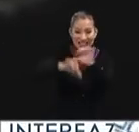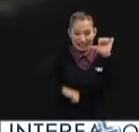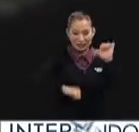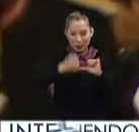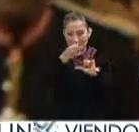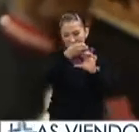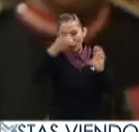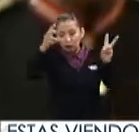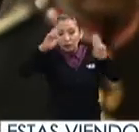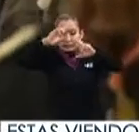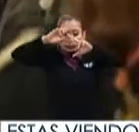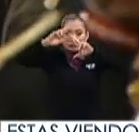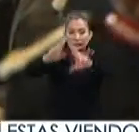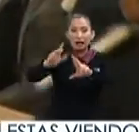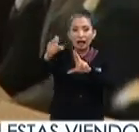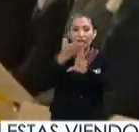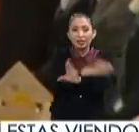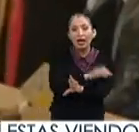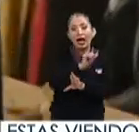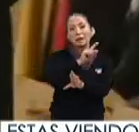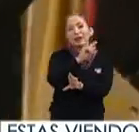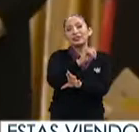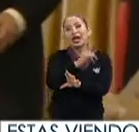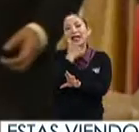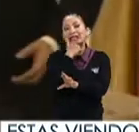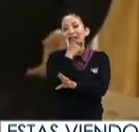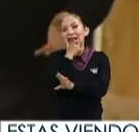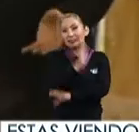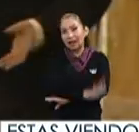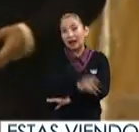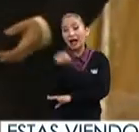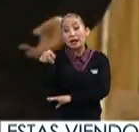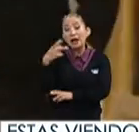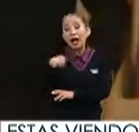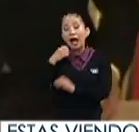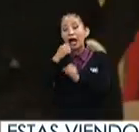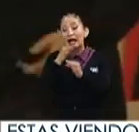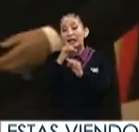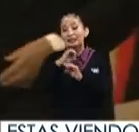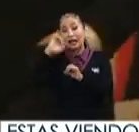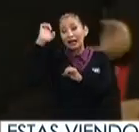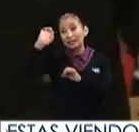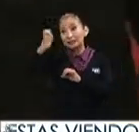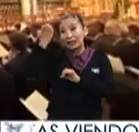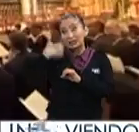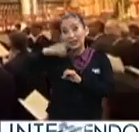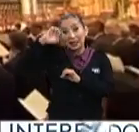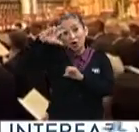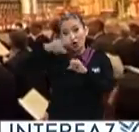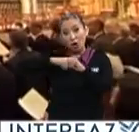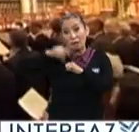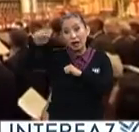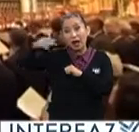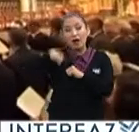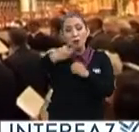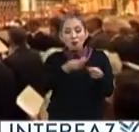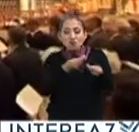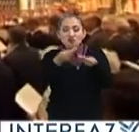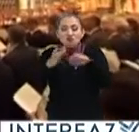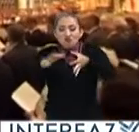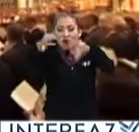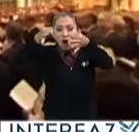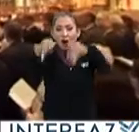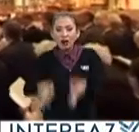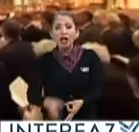fue parte de su homenaje póstumo en la abadía de Westminster, en Reino Unido, donde la Agencia Espacial Europea de Cebreros Ávila envió una pieza original